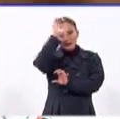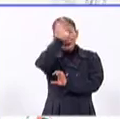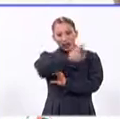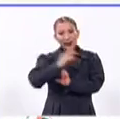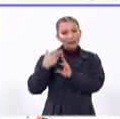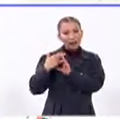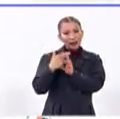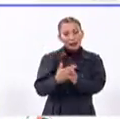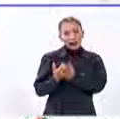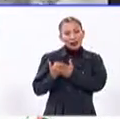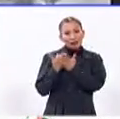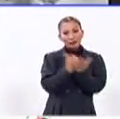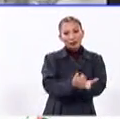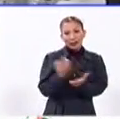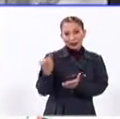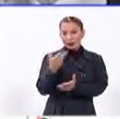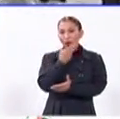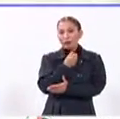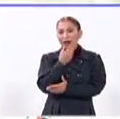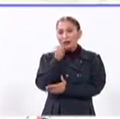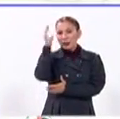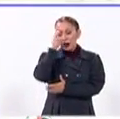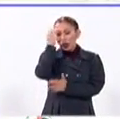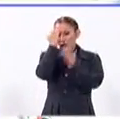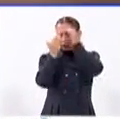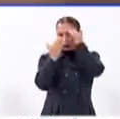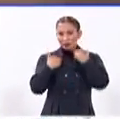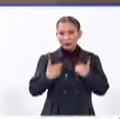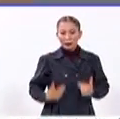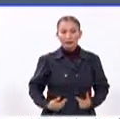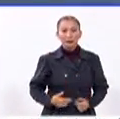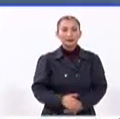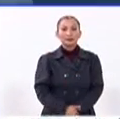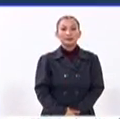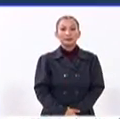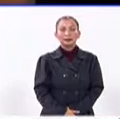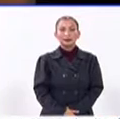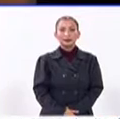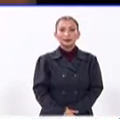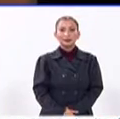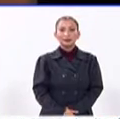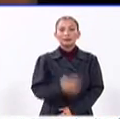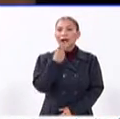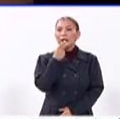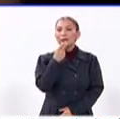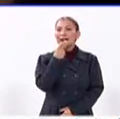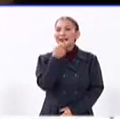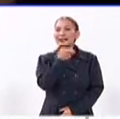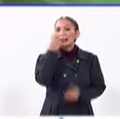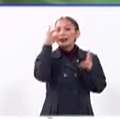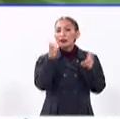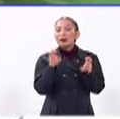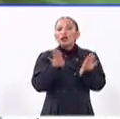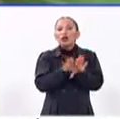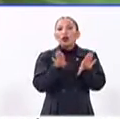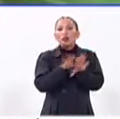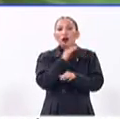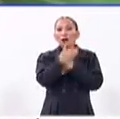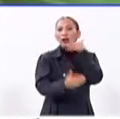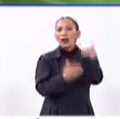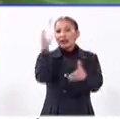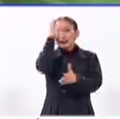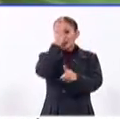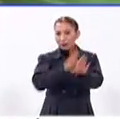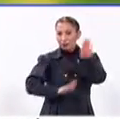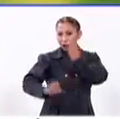y conmemorar la contribución de este científico al conocimiento de la humanidad. Para hablar sobre este tema y cómo han avanzado las